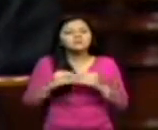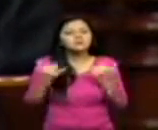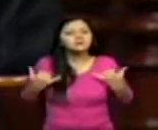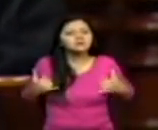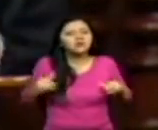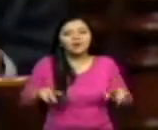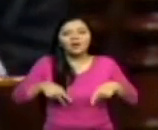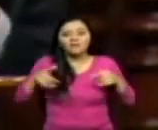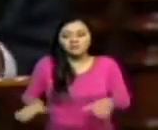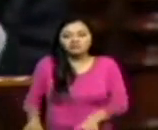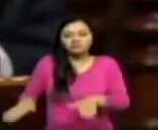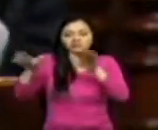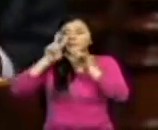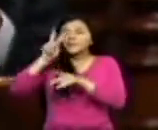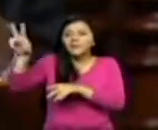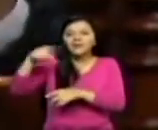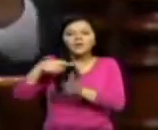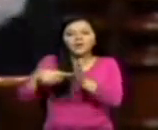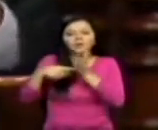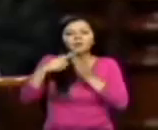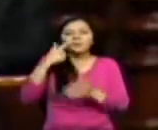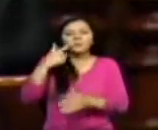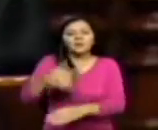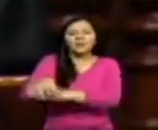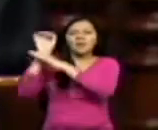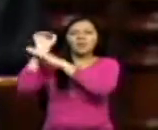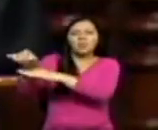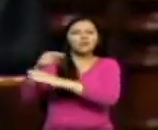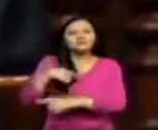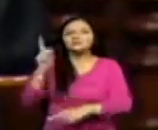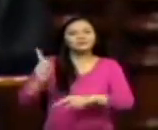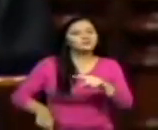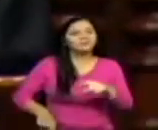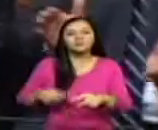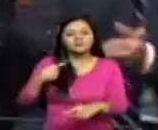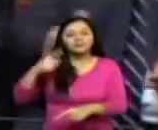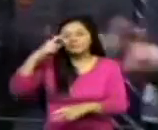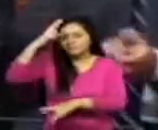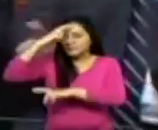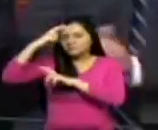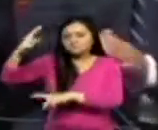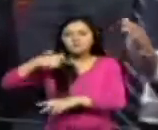vida. No puedo defraudar su legado.